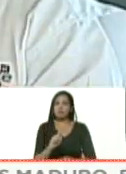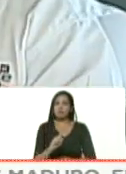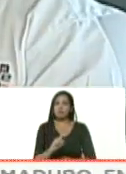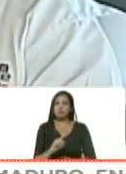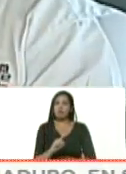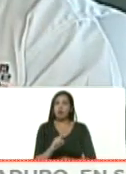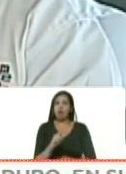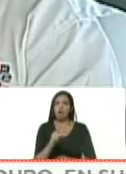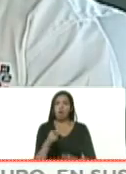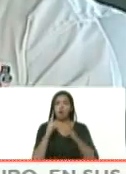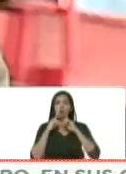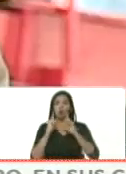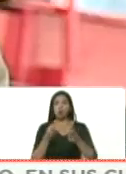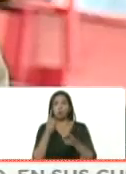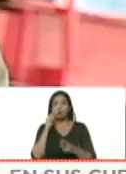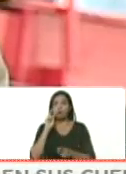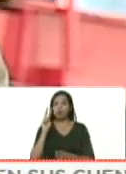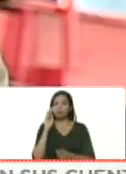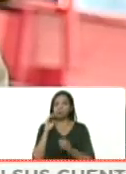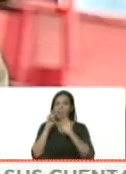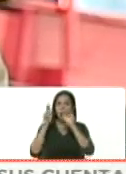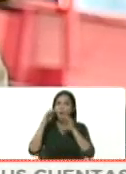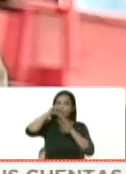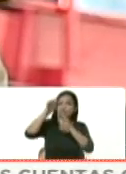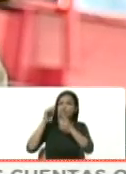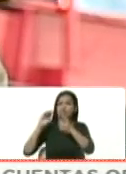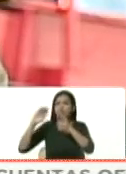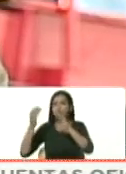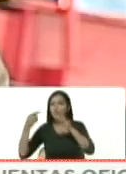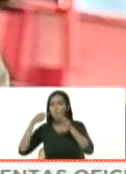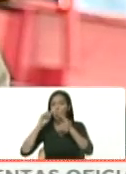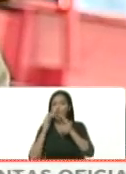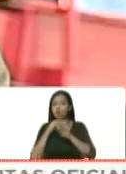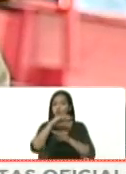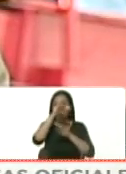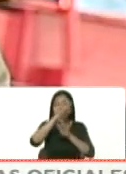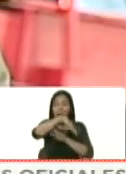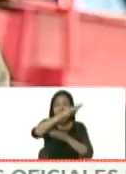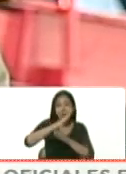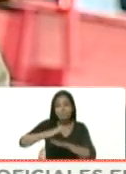por la autopista y cuando se ve la mar,